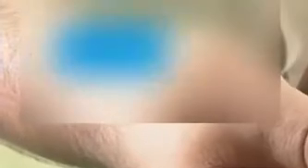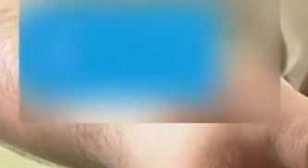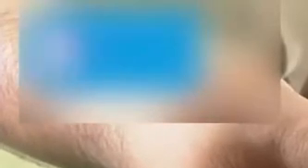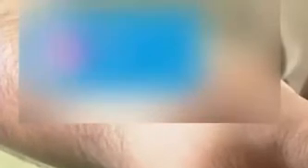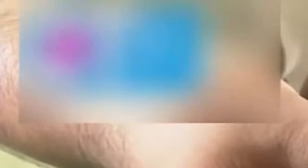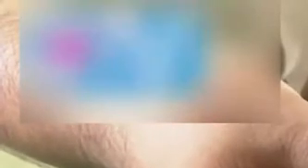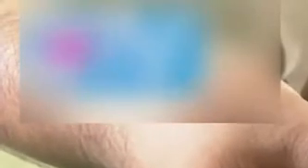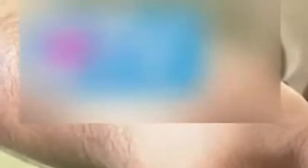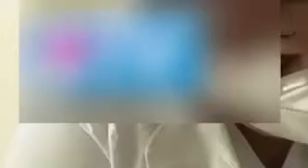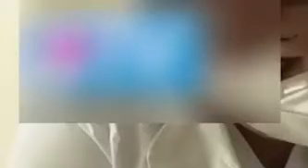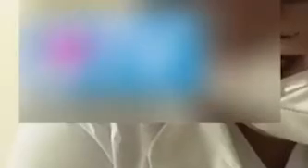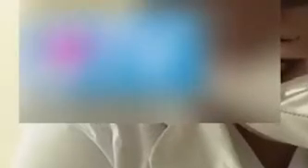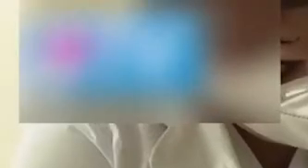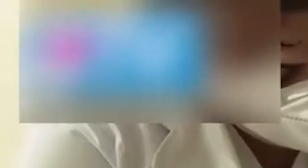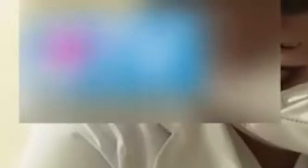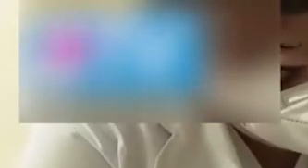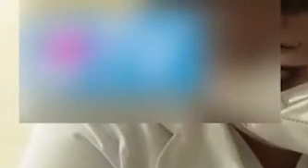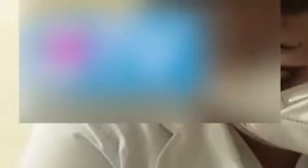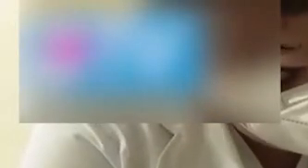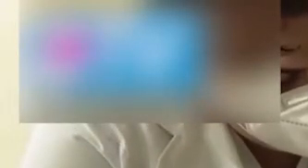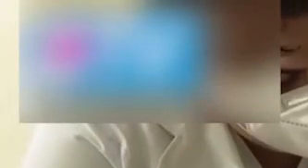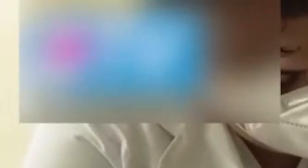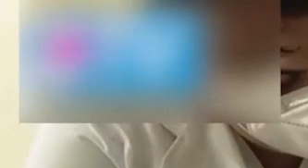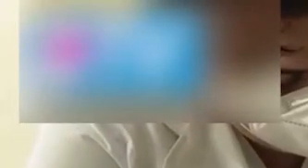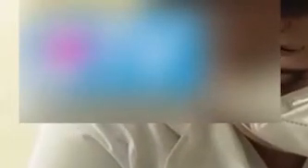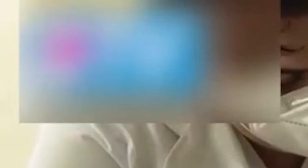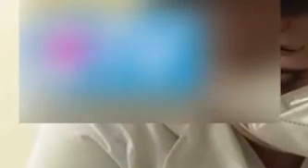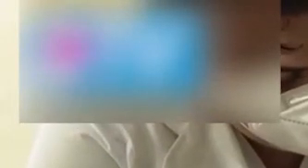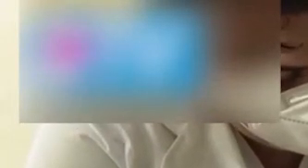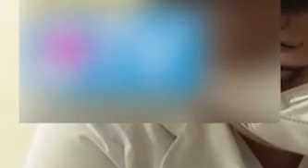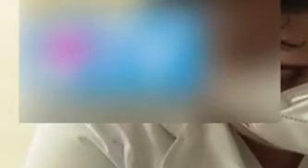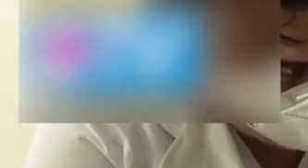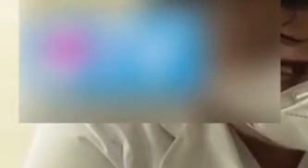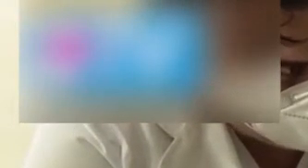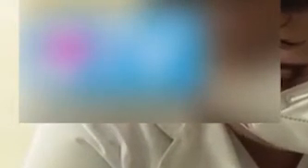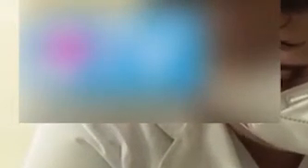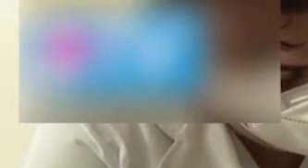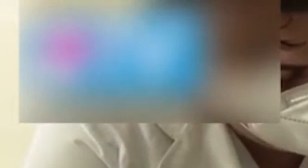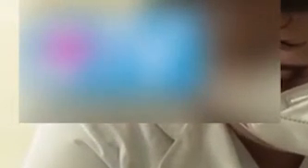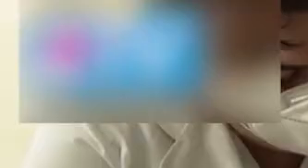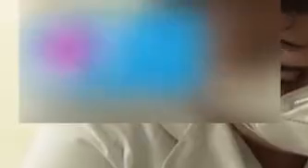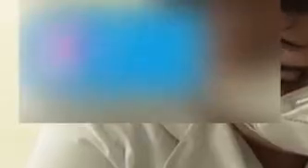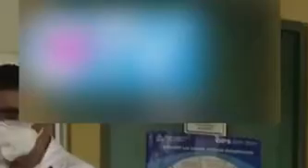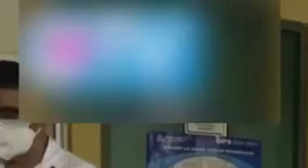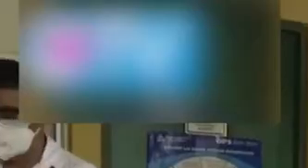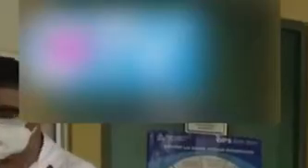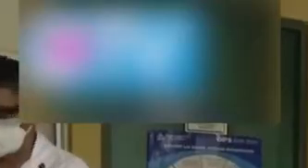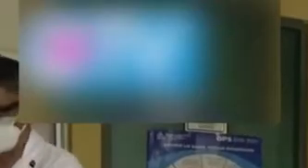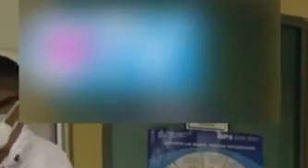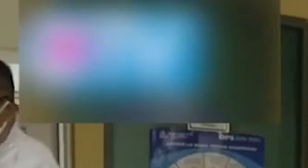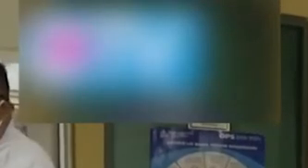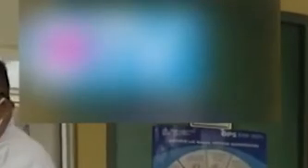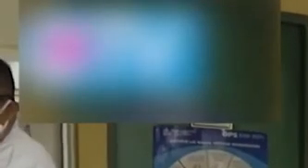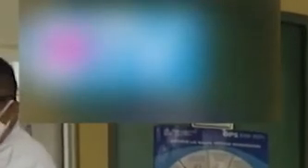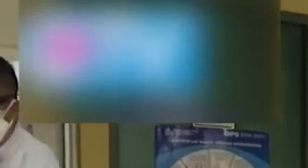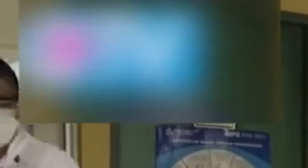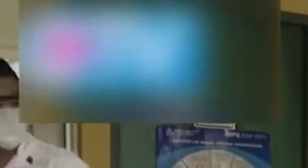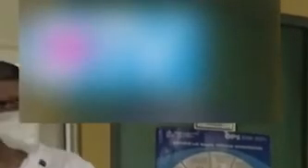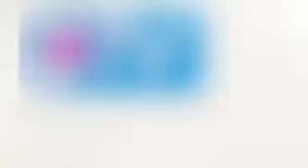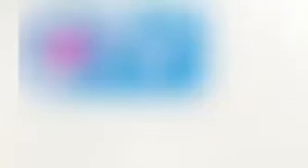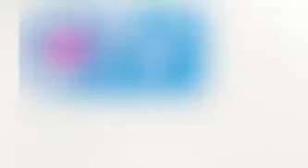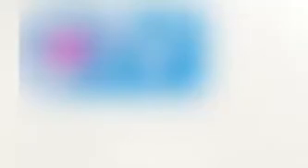estamos en la vacunación protectora voluntaria en Managua, en el Centro Familiar